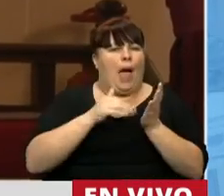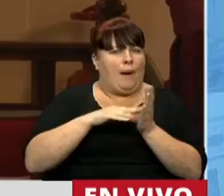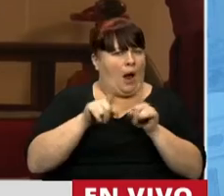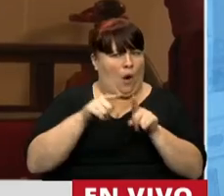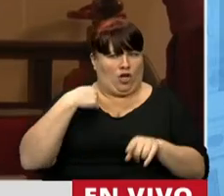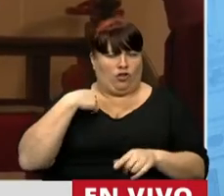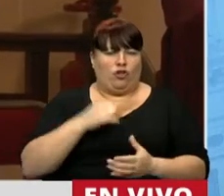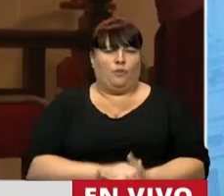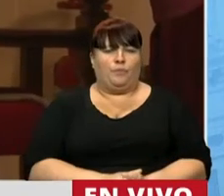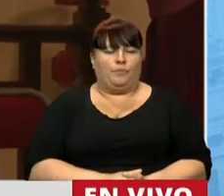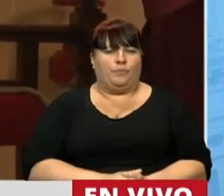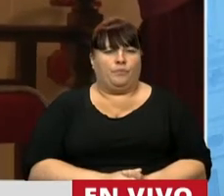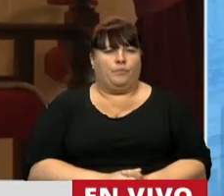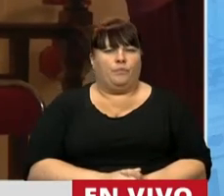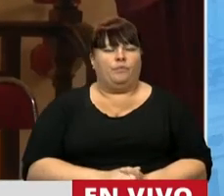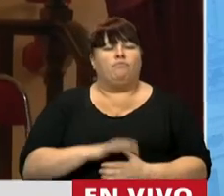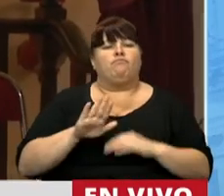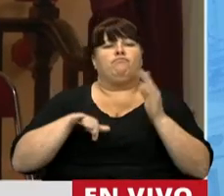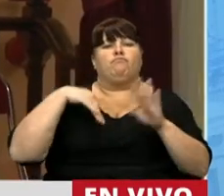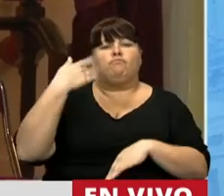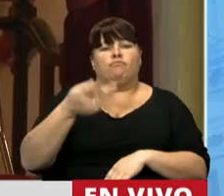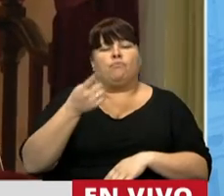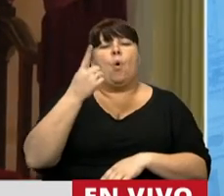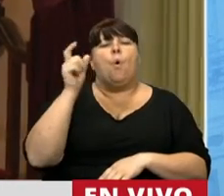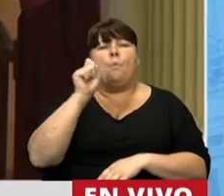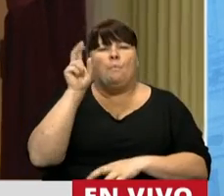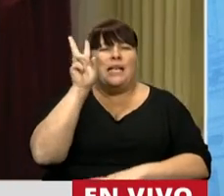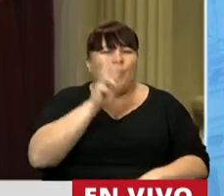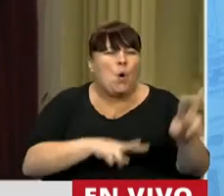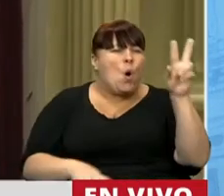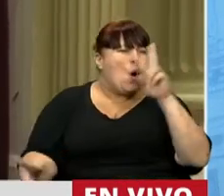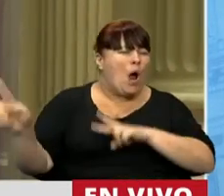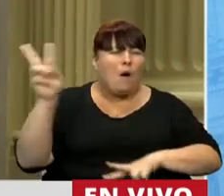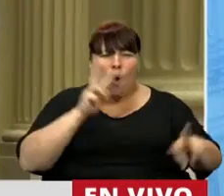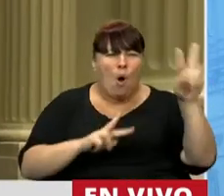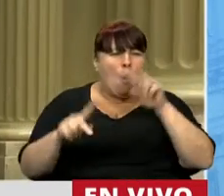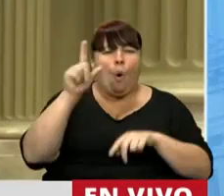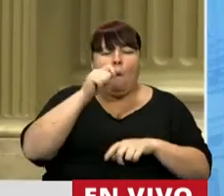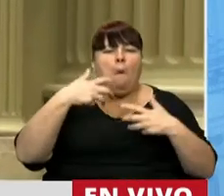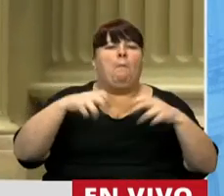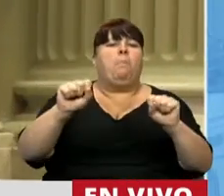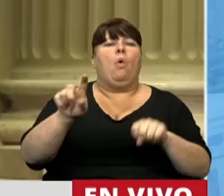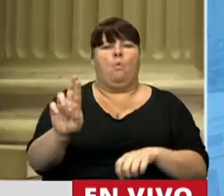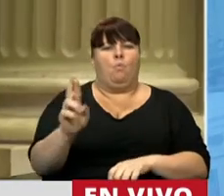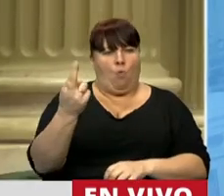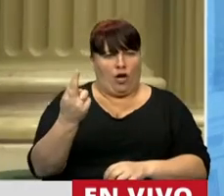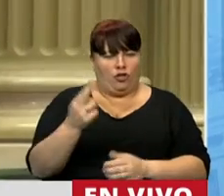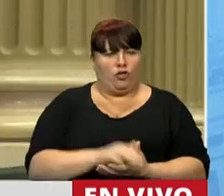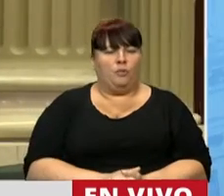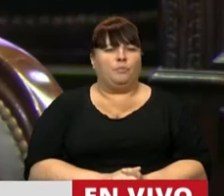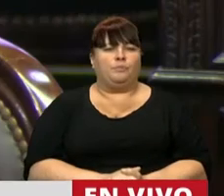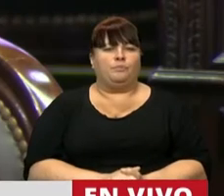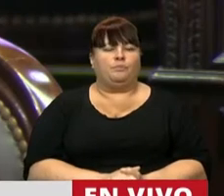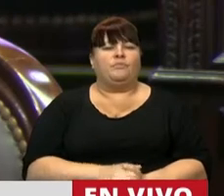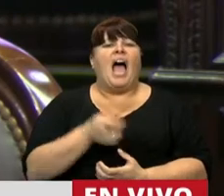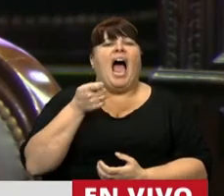yo. Un mes después de buscarla desesperadamente, fue encontrada muerta.